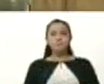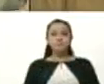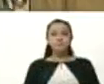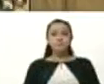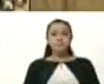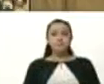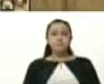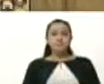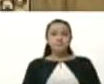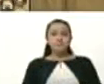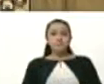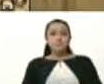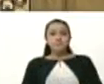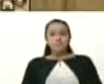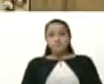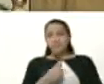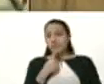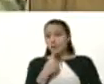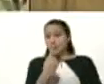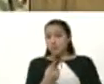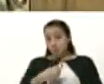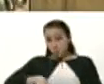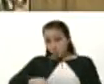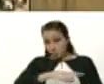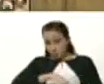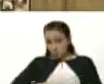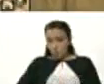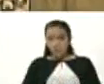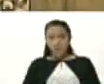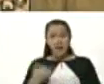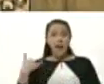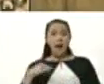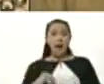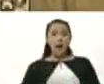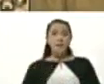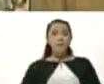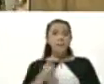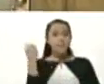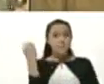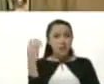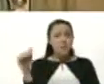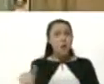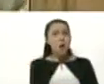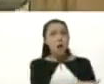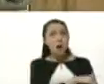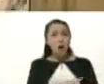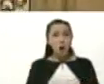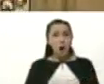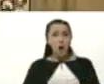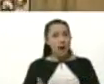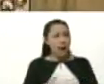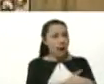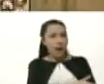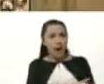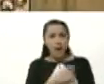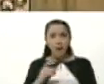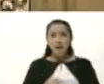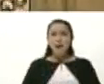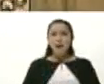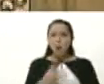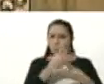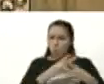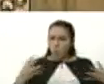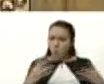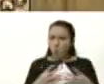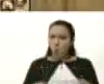Bueno, una acotación. Usted sabe que existe lo que llamamos parlamentarismo de calle. Antes de llegar aquí ya mucha gente sabía que